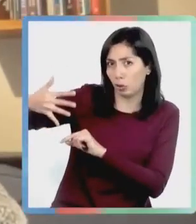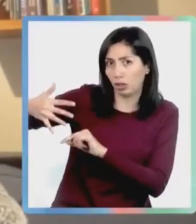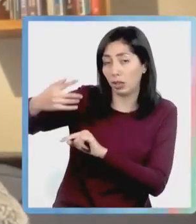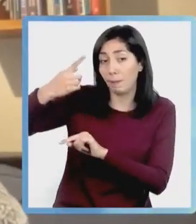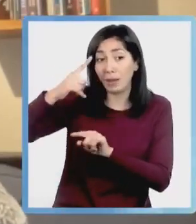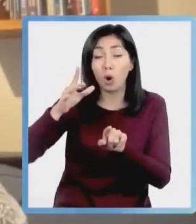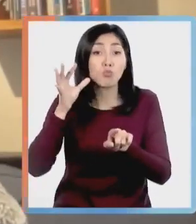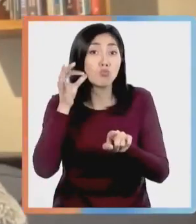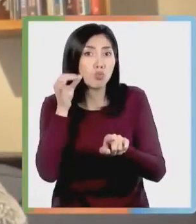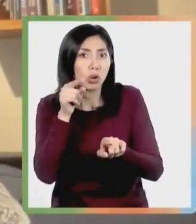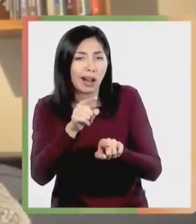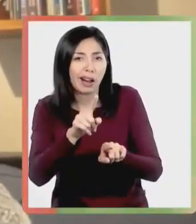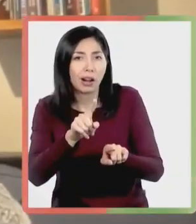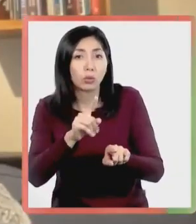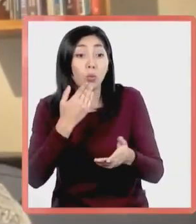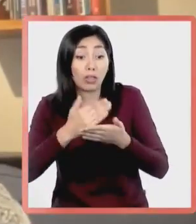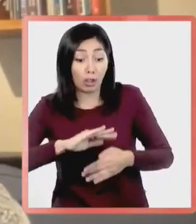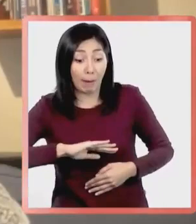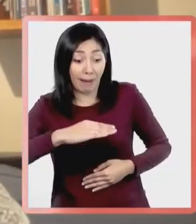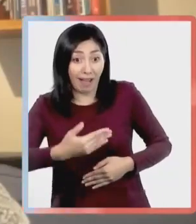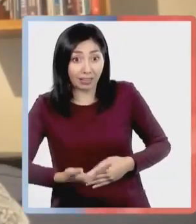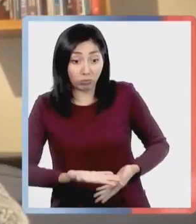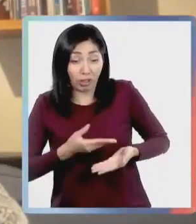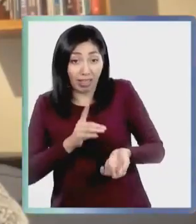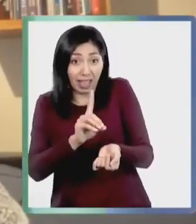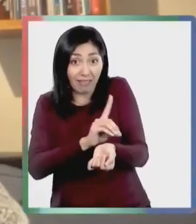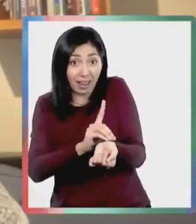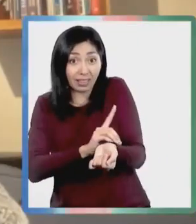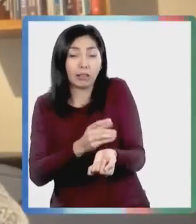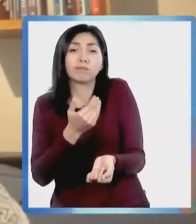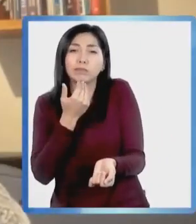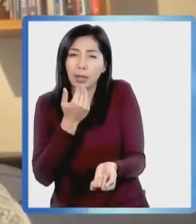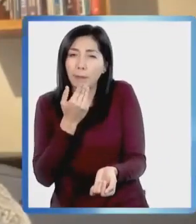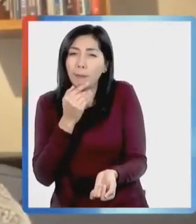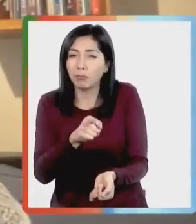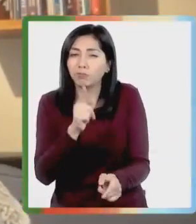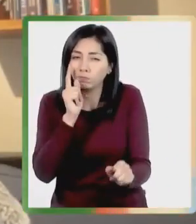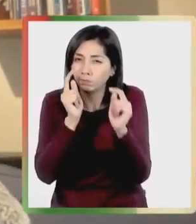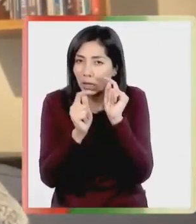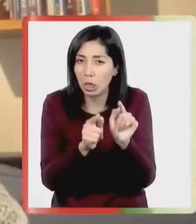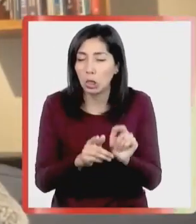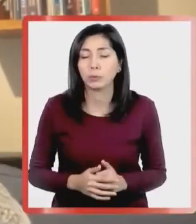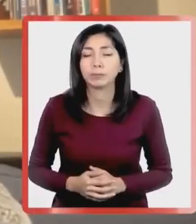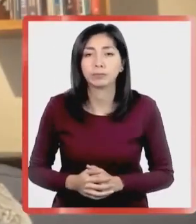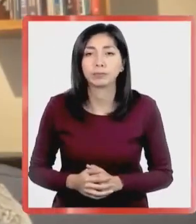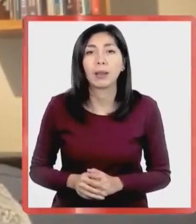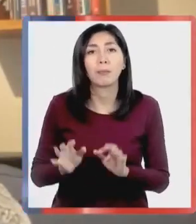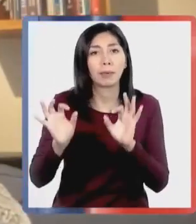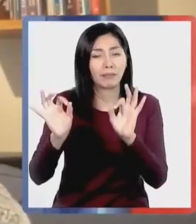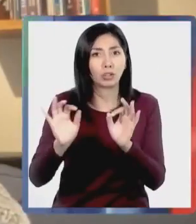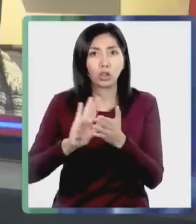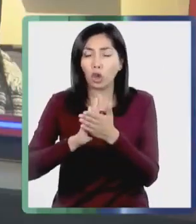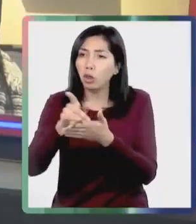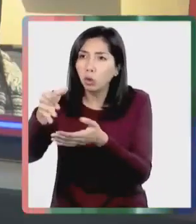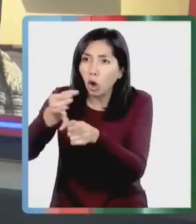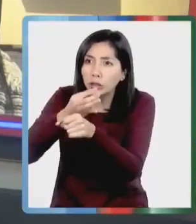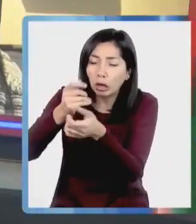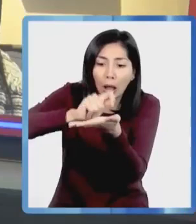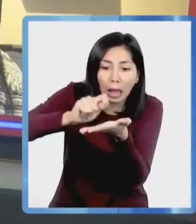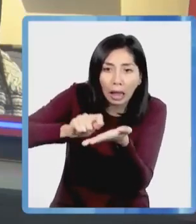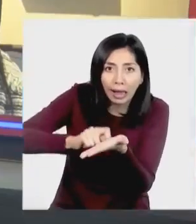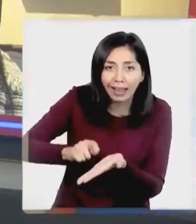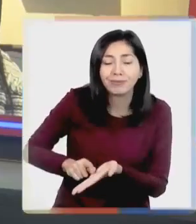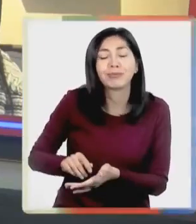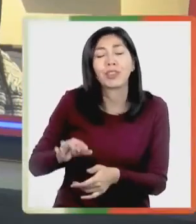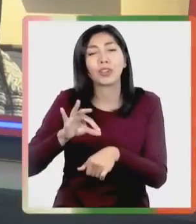relevantes, pero en las mujeres el antecedente de haber tenido diabetes durante el embarazo también resulta ser un factor de riesgo. Perfecto, anotados